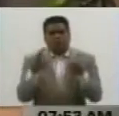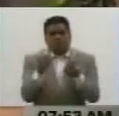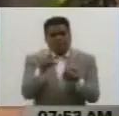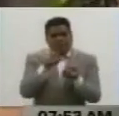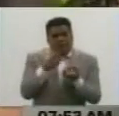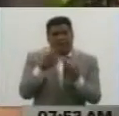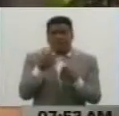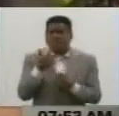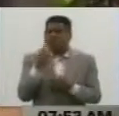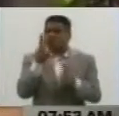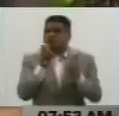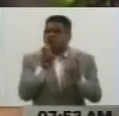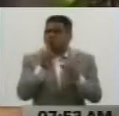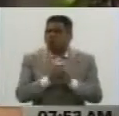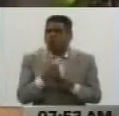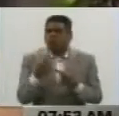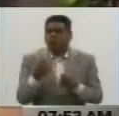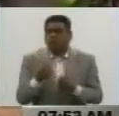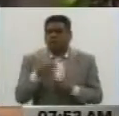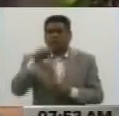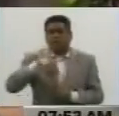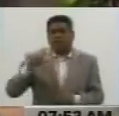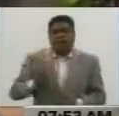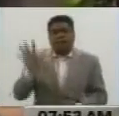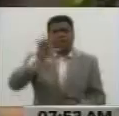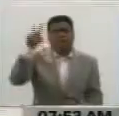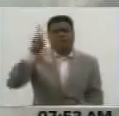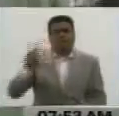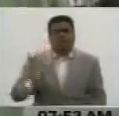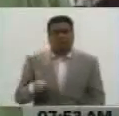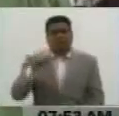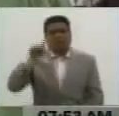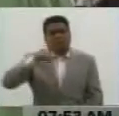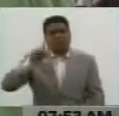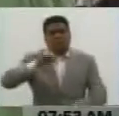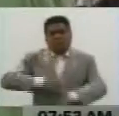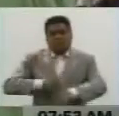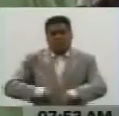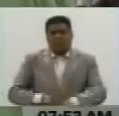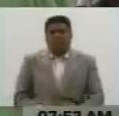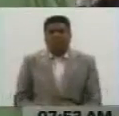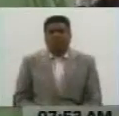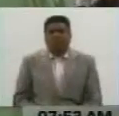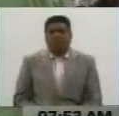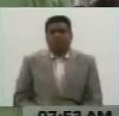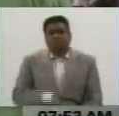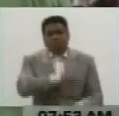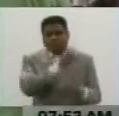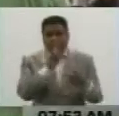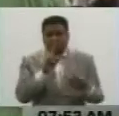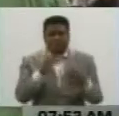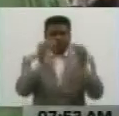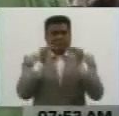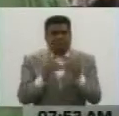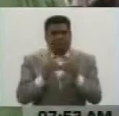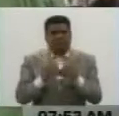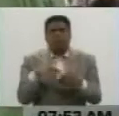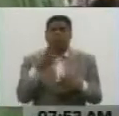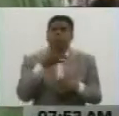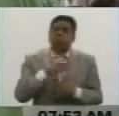divisas a la patria, que es lo que necesitamos en este momento. Que puede ser